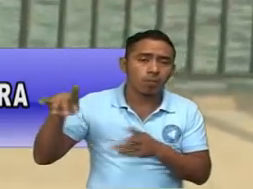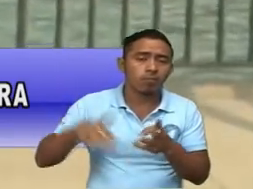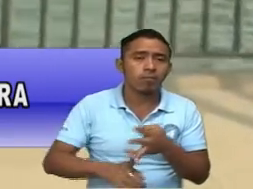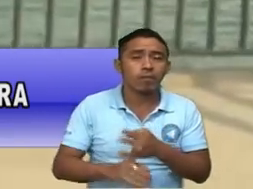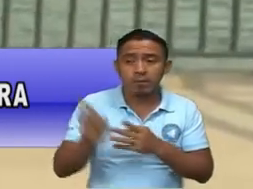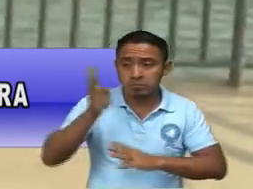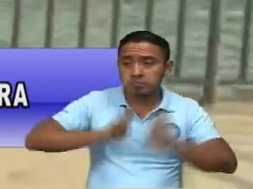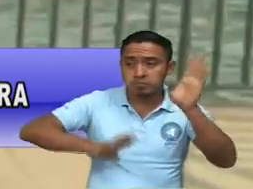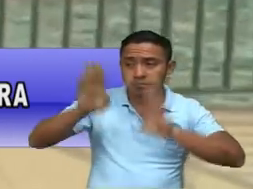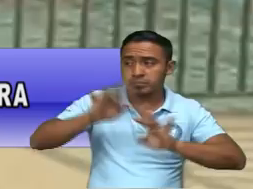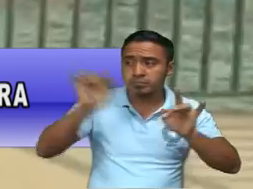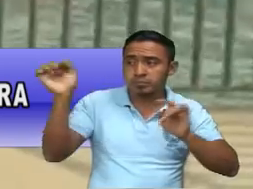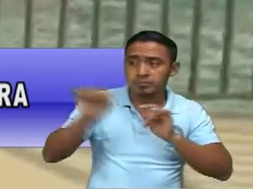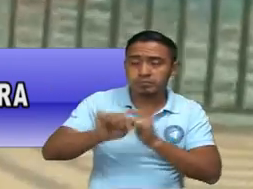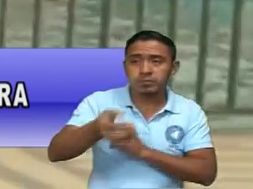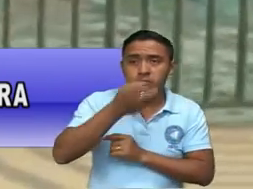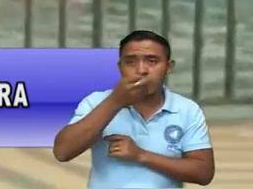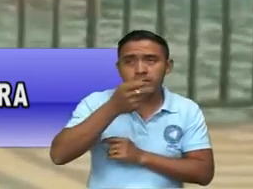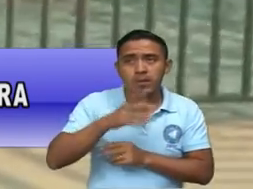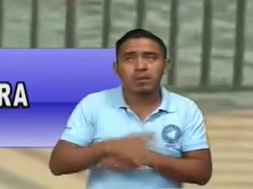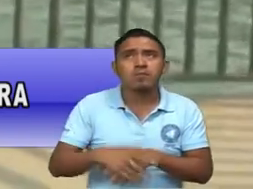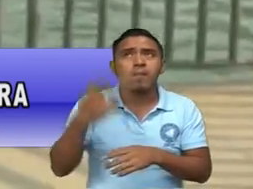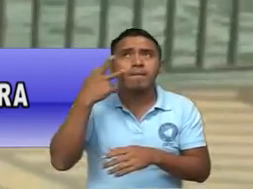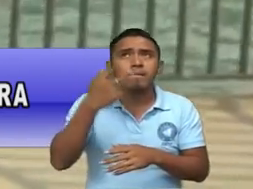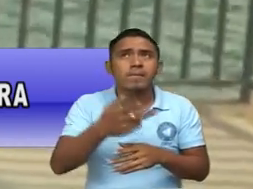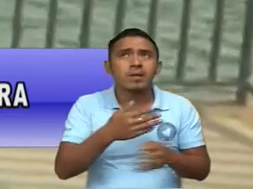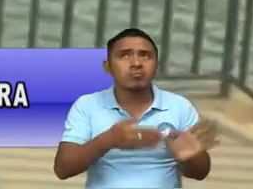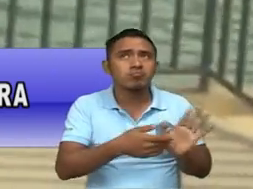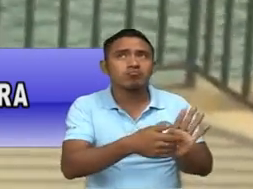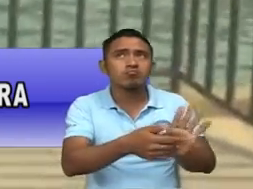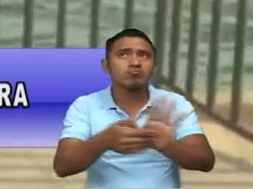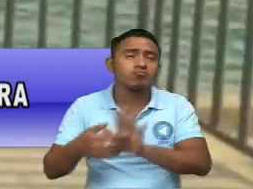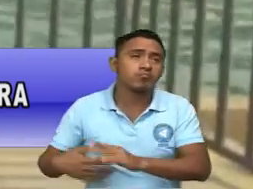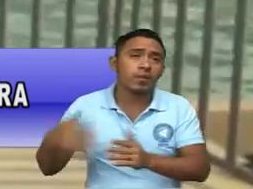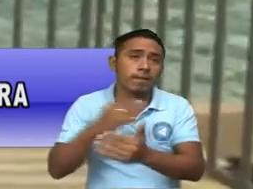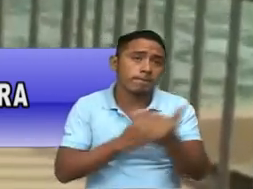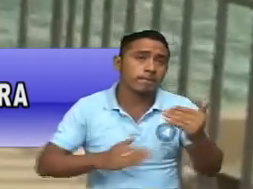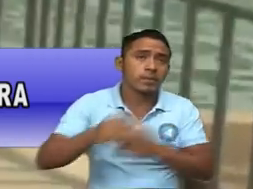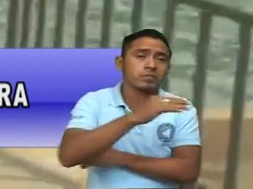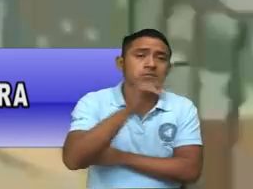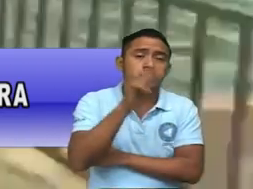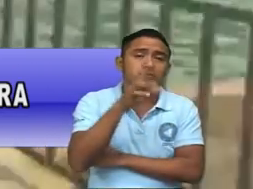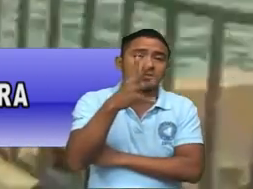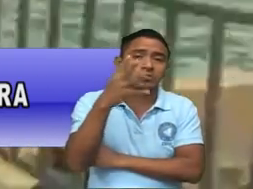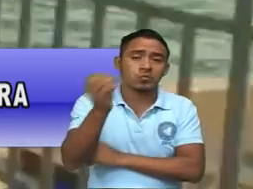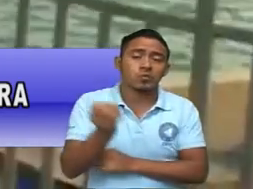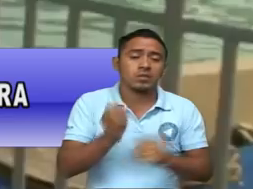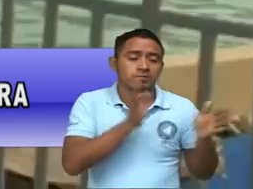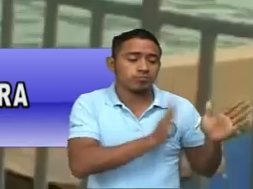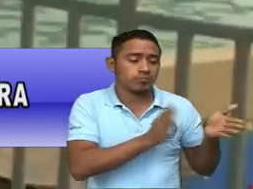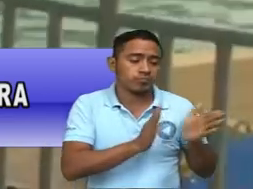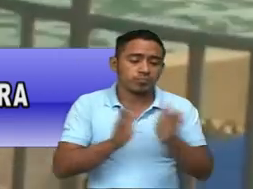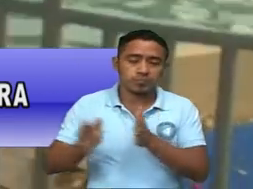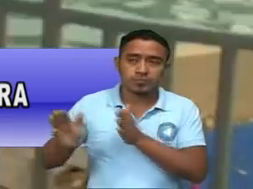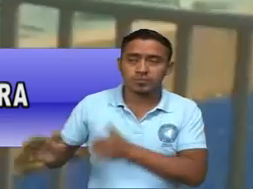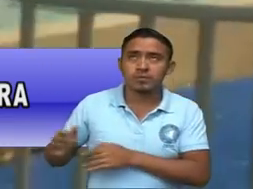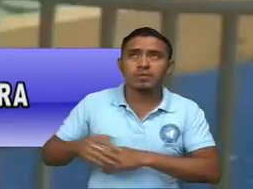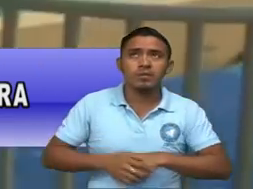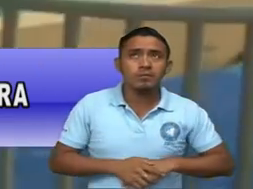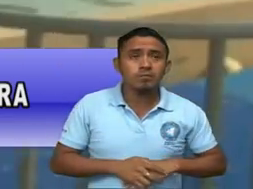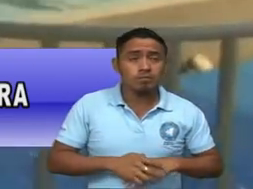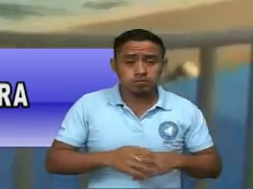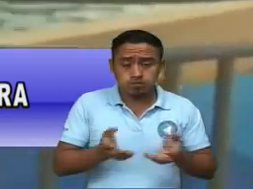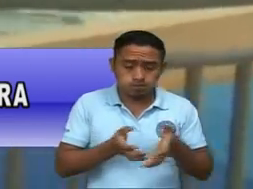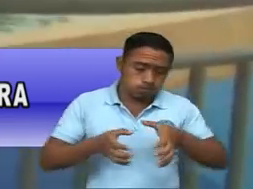así aquí con esta gastronomía. Esto es para que se den una idea. Más de 250 están que ofertan